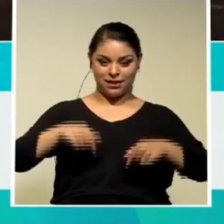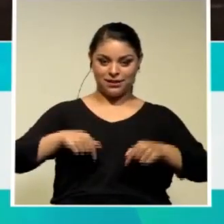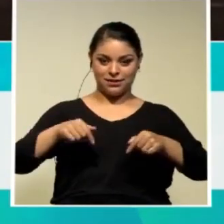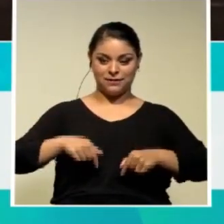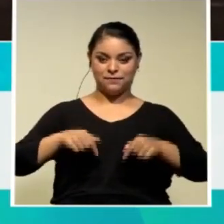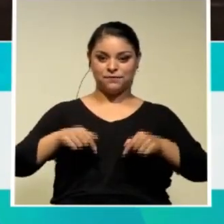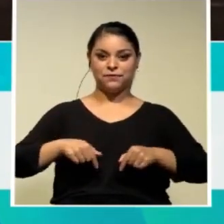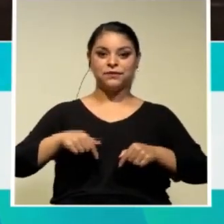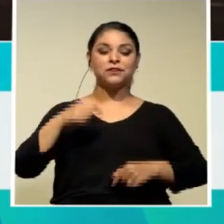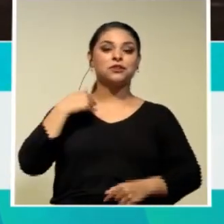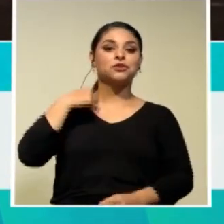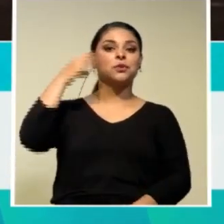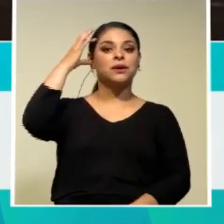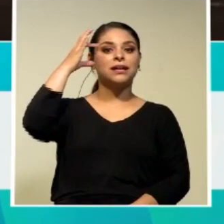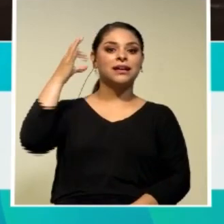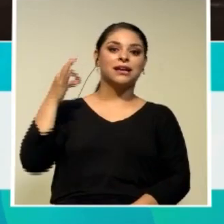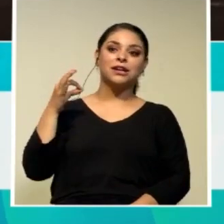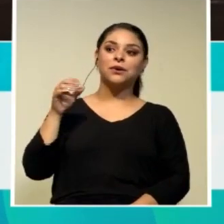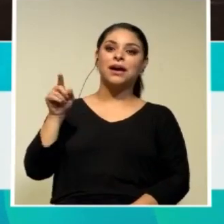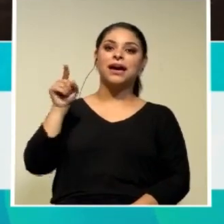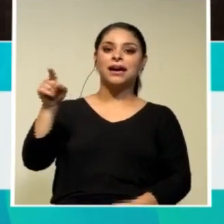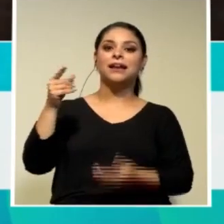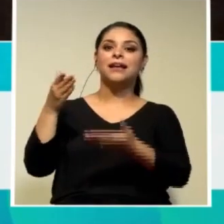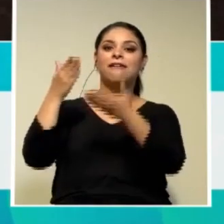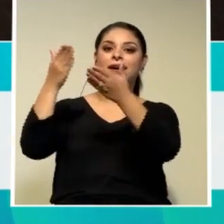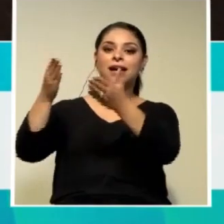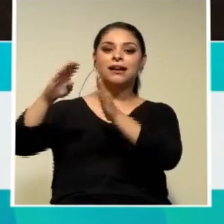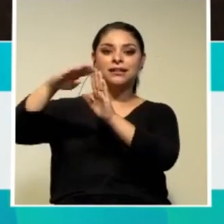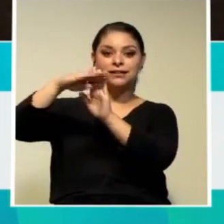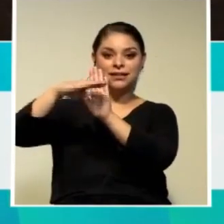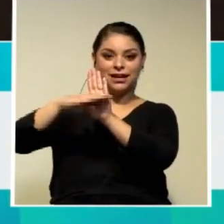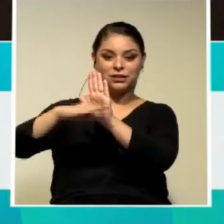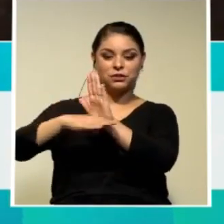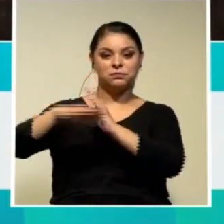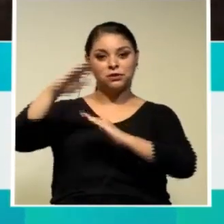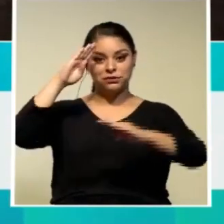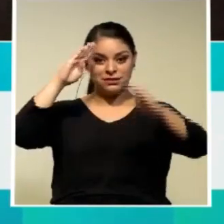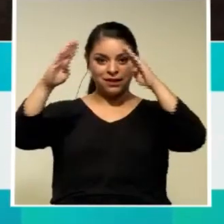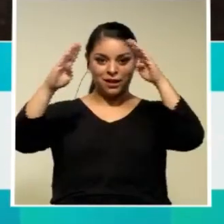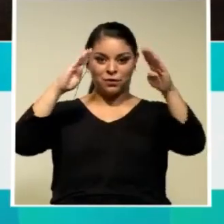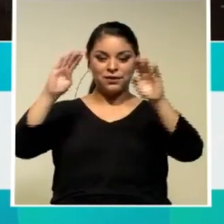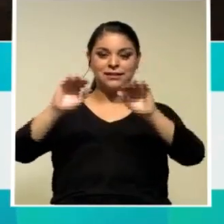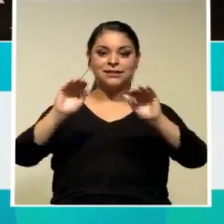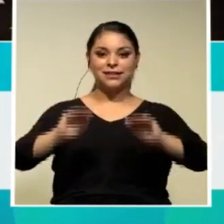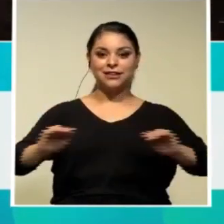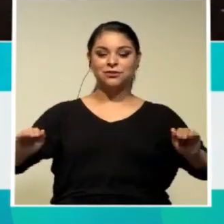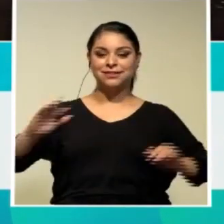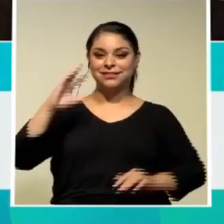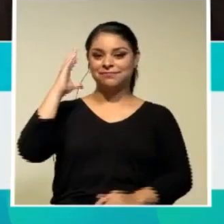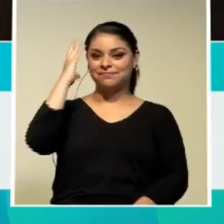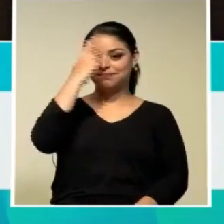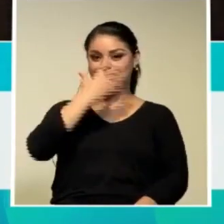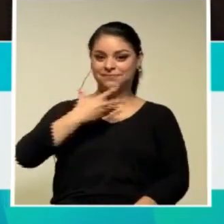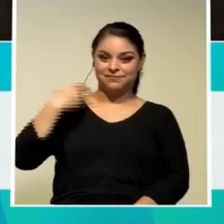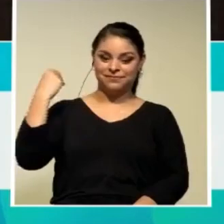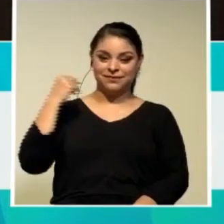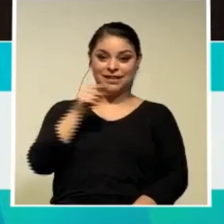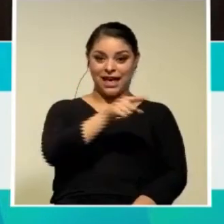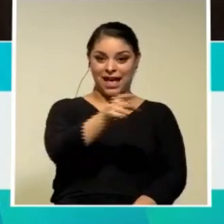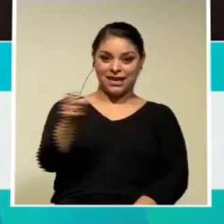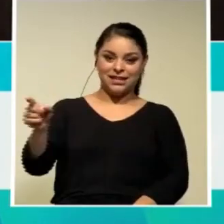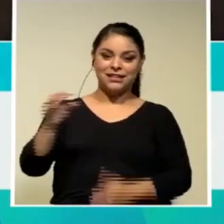indicar. Yo creo que les va a dar indicaciones, pero un saludo para esos niños y esas niñas preciosísimos que están